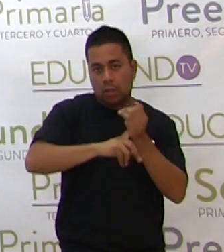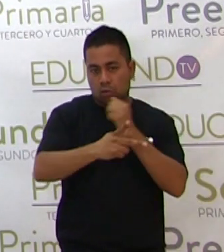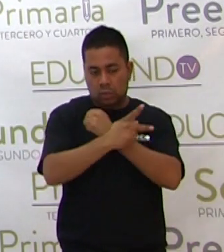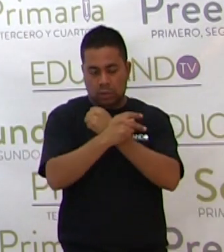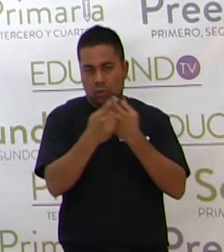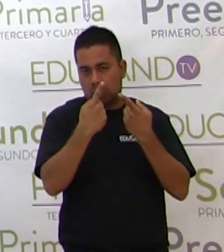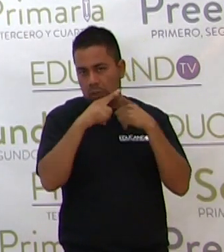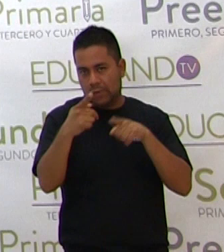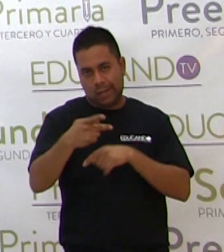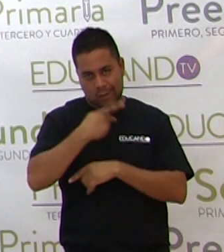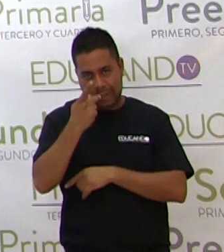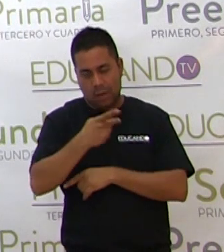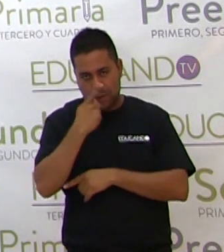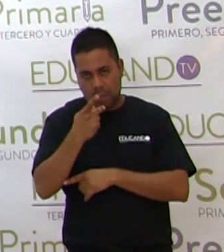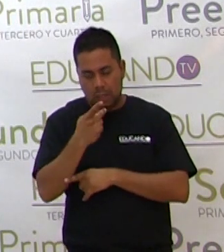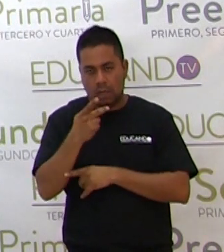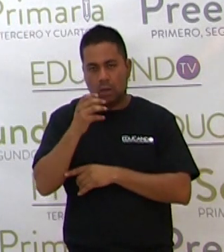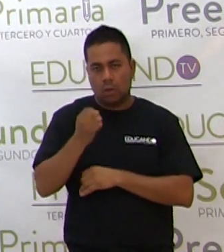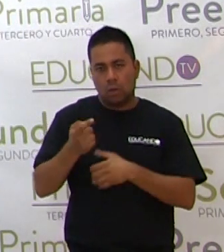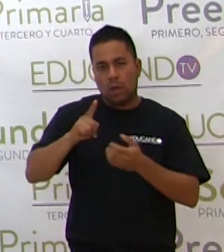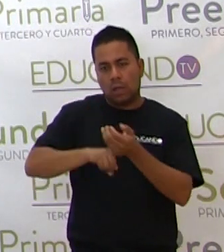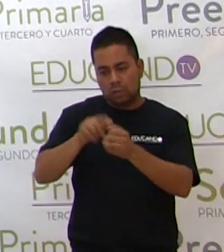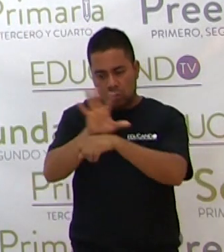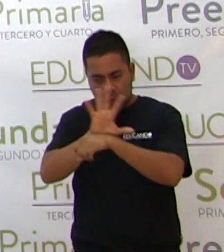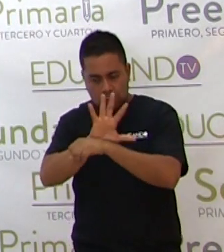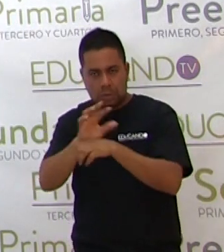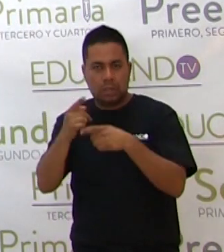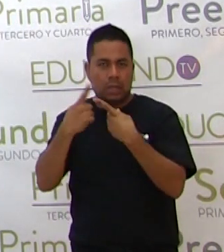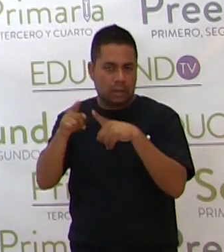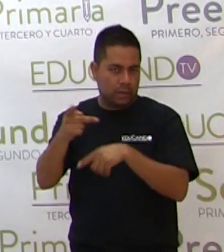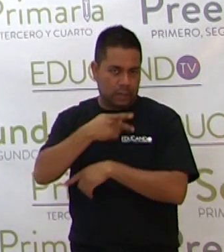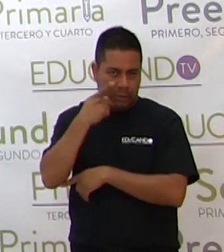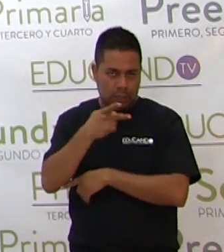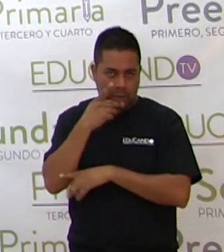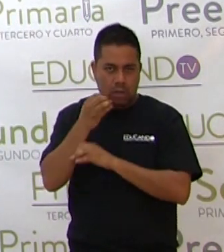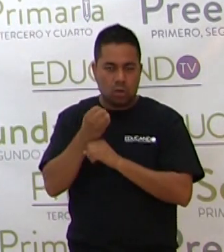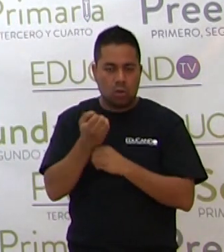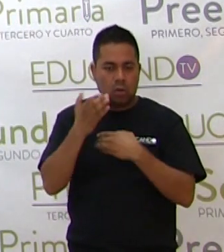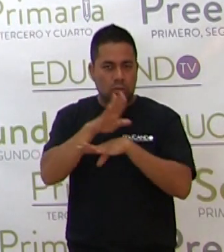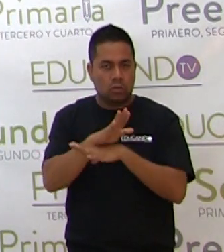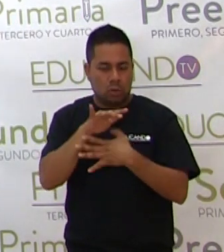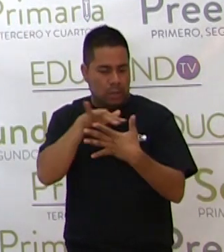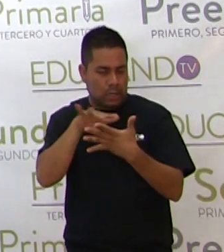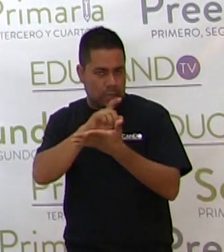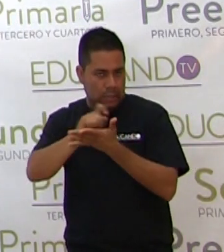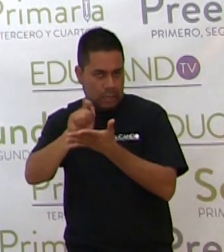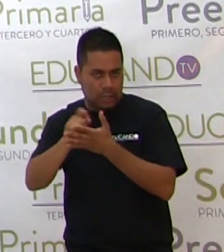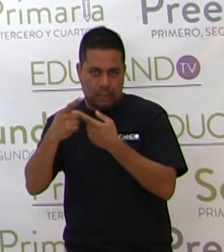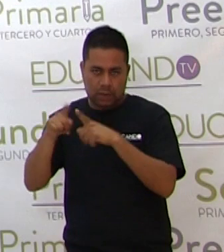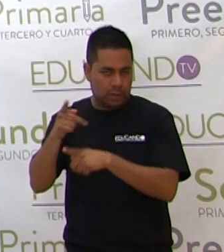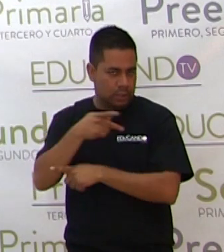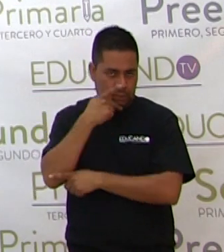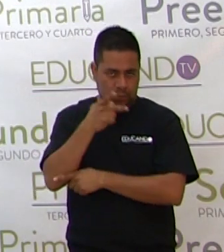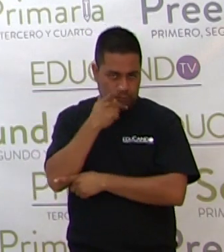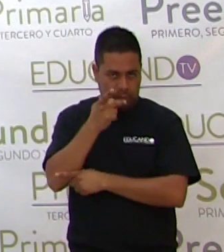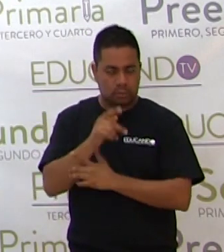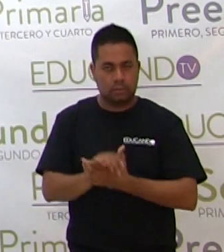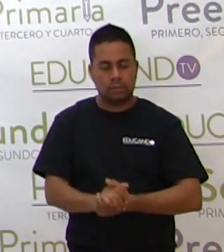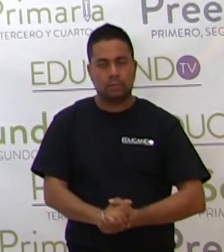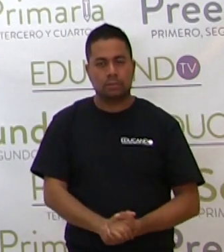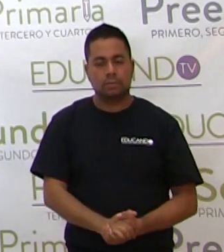televisión o al lenguaje cinematográfico o al lenguaje literario también